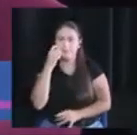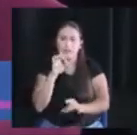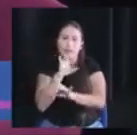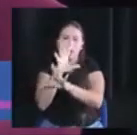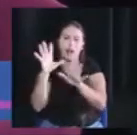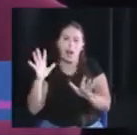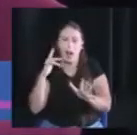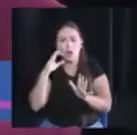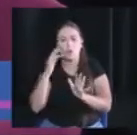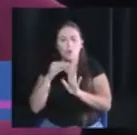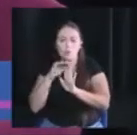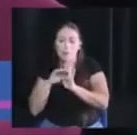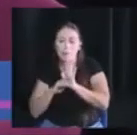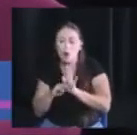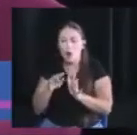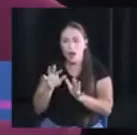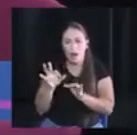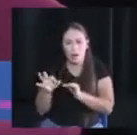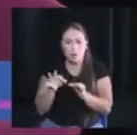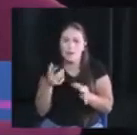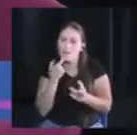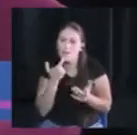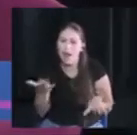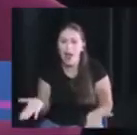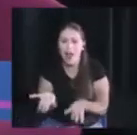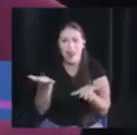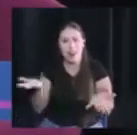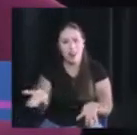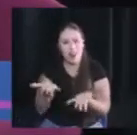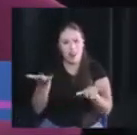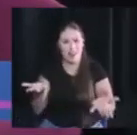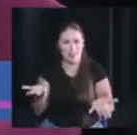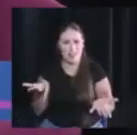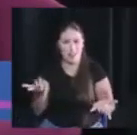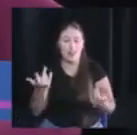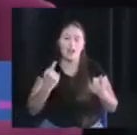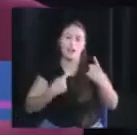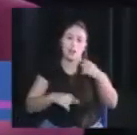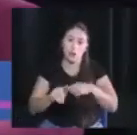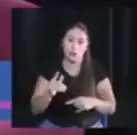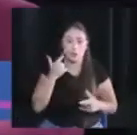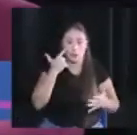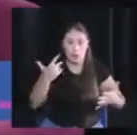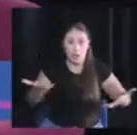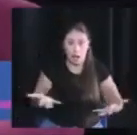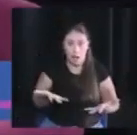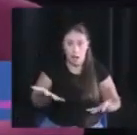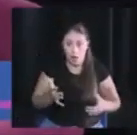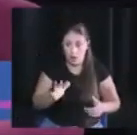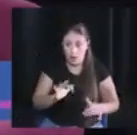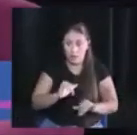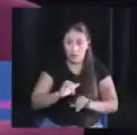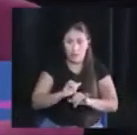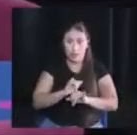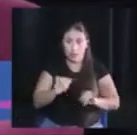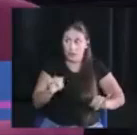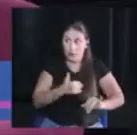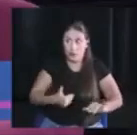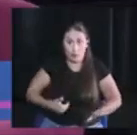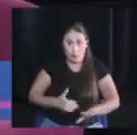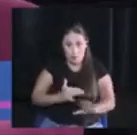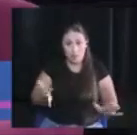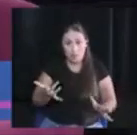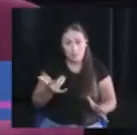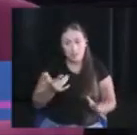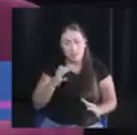parte programática estaba flaqueando. Entonces, ahora más que nunca, más